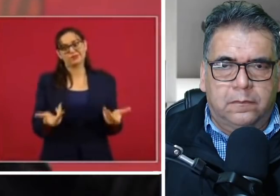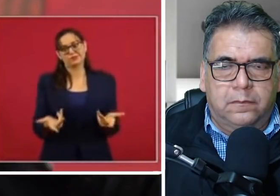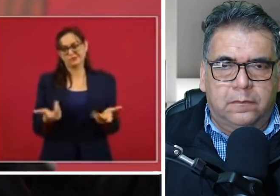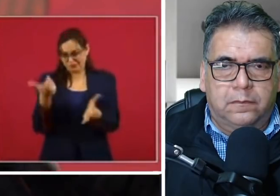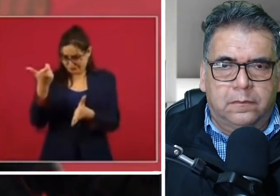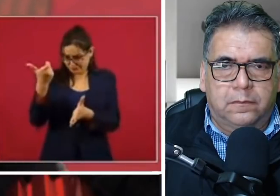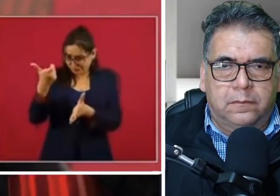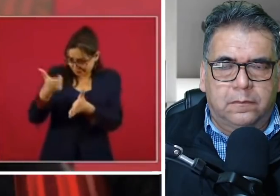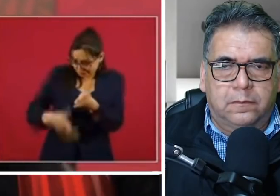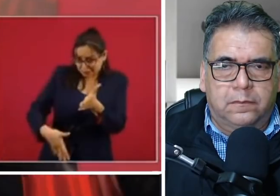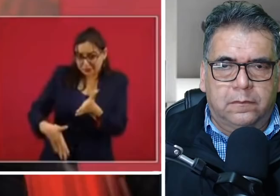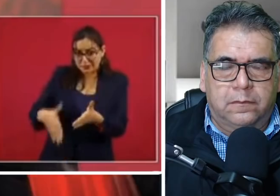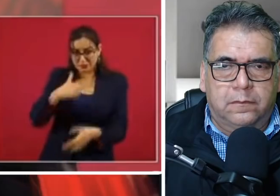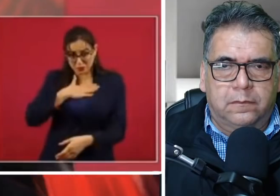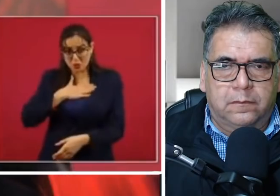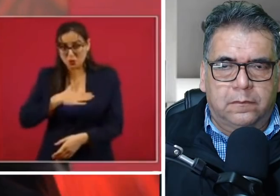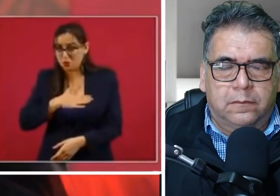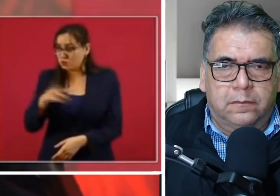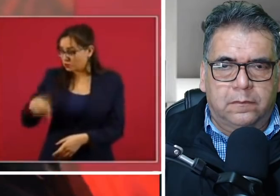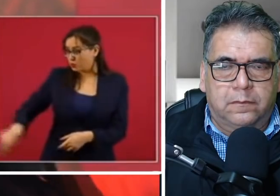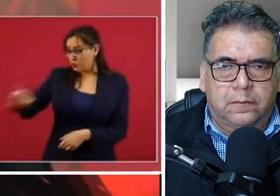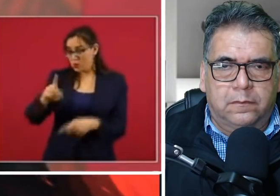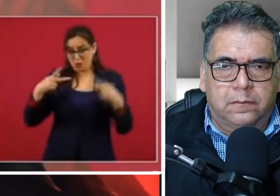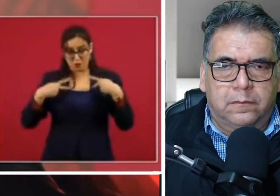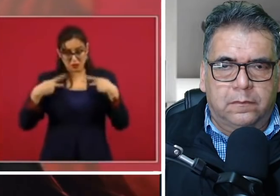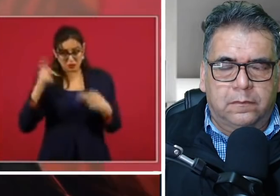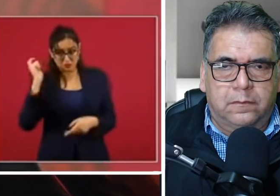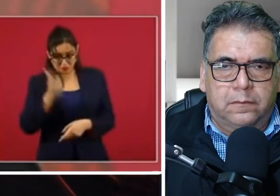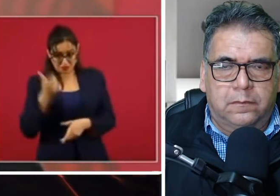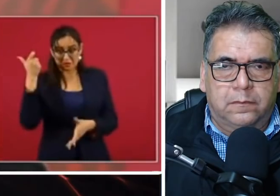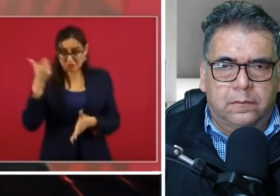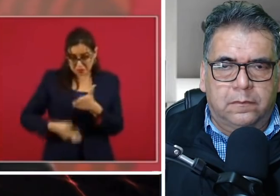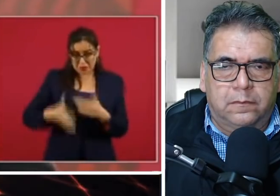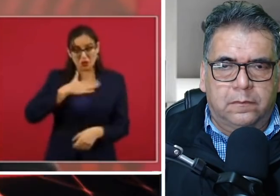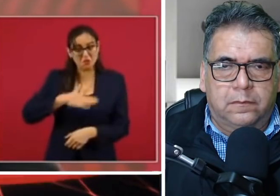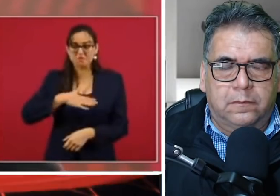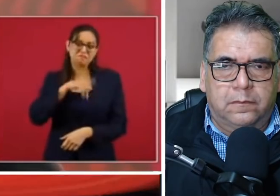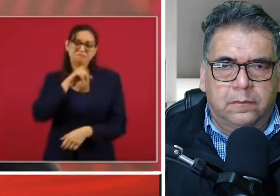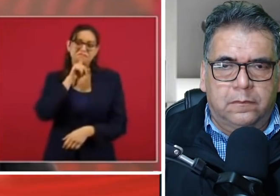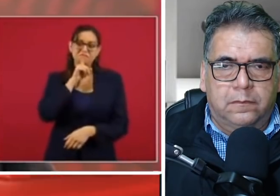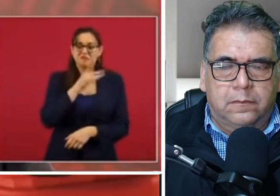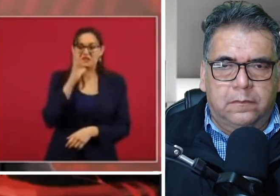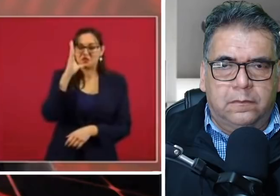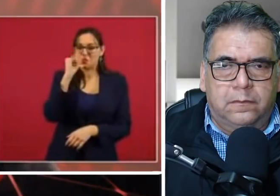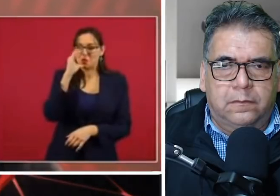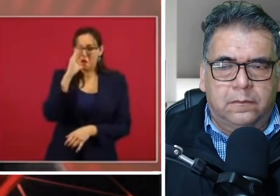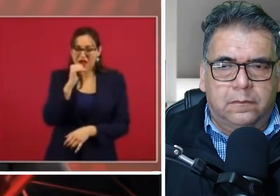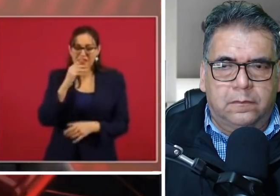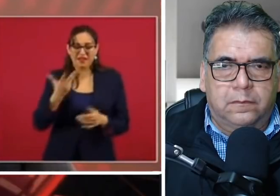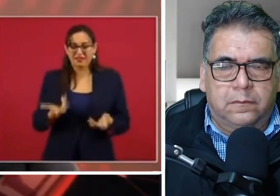precios justos para el consumidor de energía eléctrica, ni